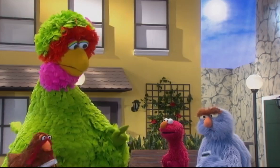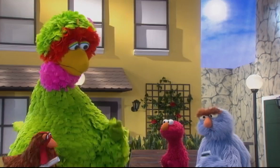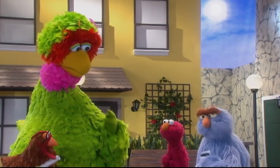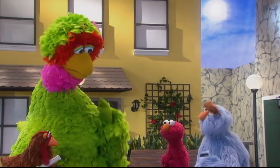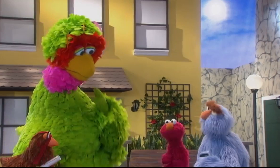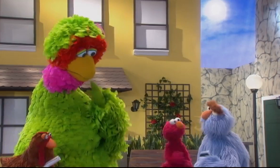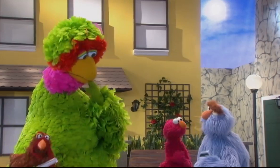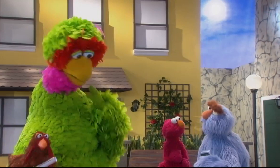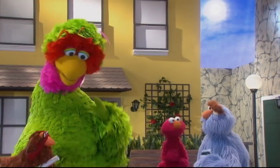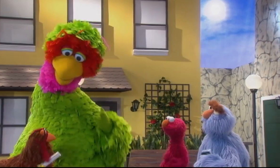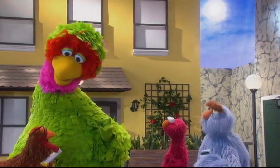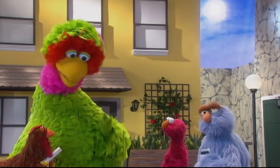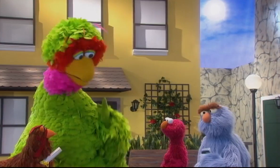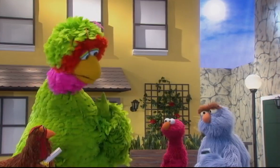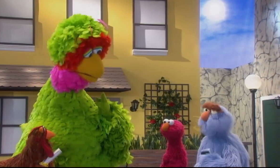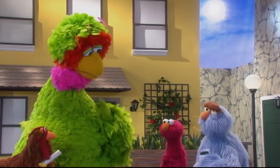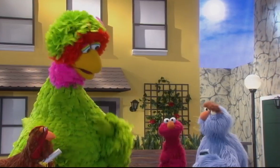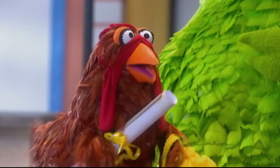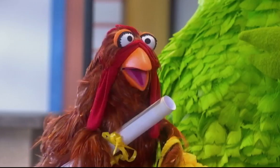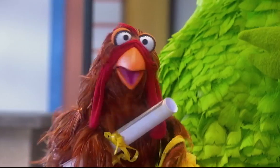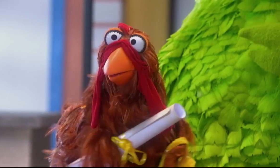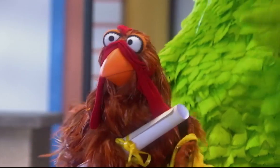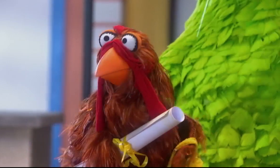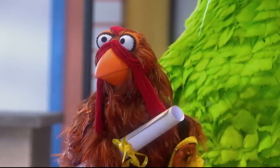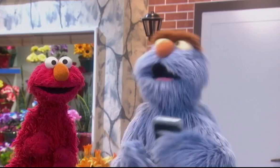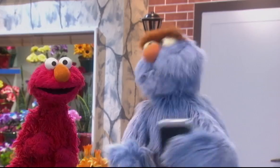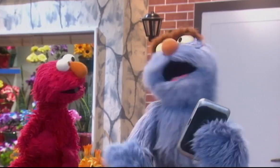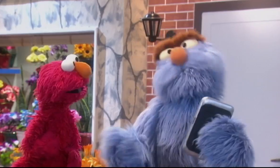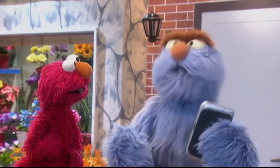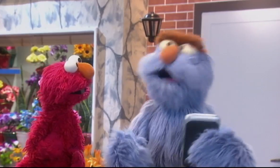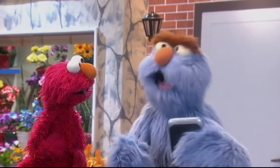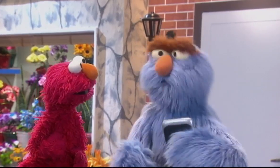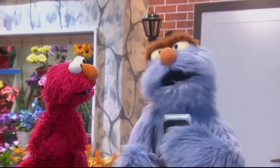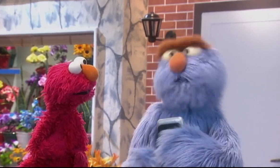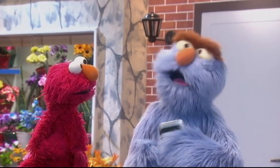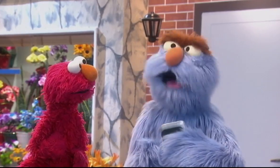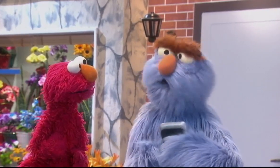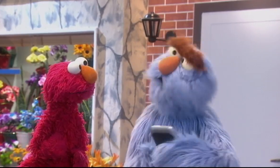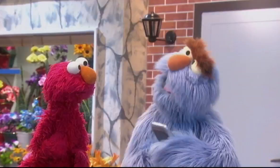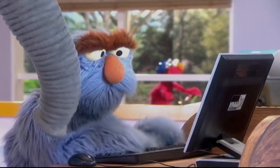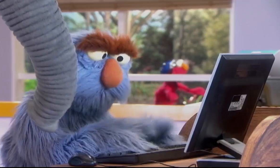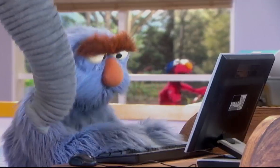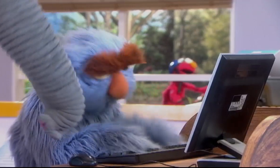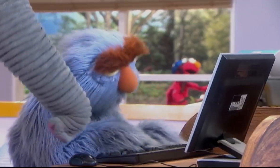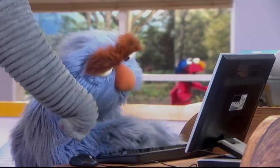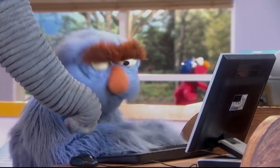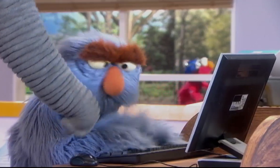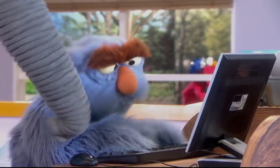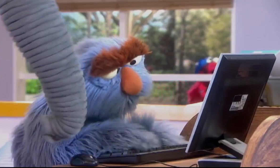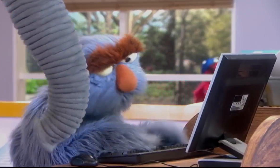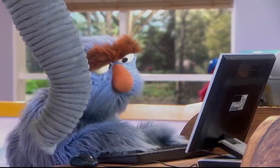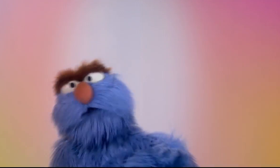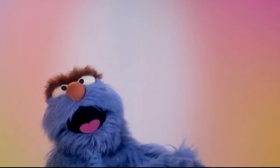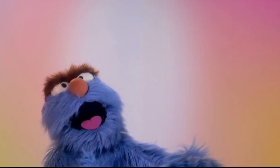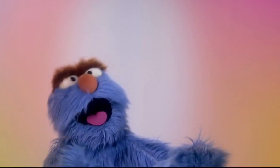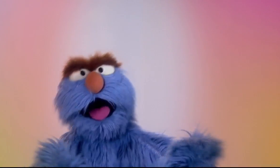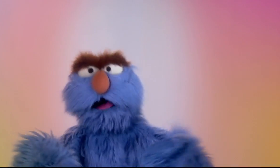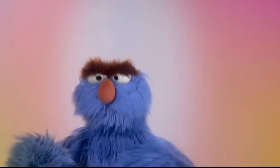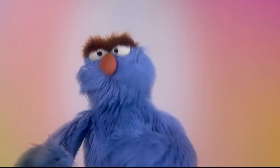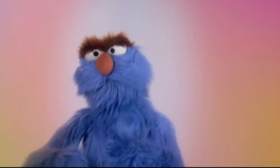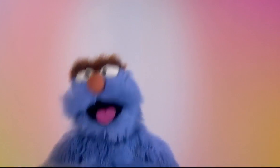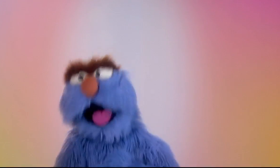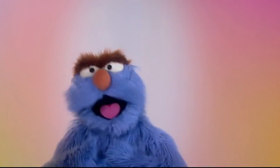Pancho, creo que la gallina nos quiere decir algo. Yo soy un experto en el idioma gallinés. Voy a